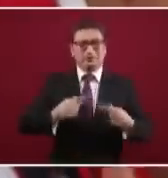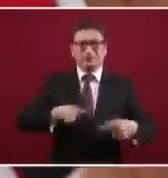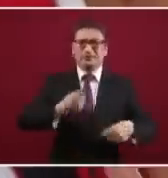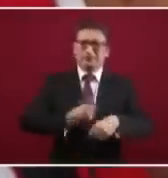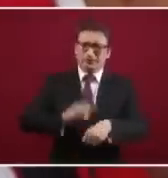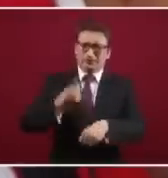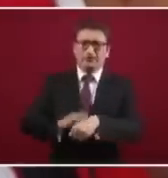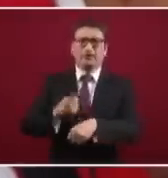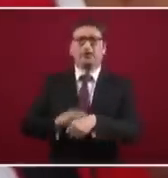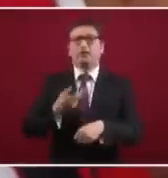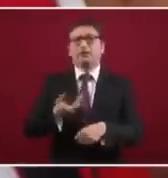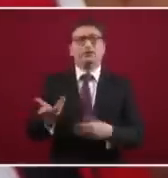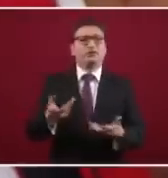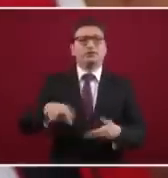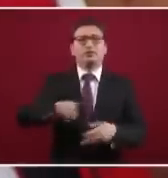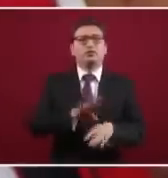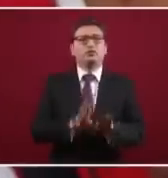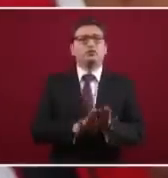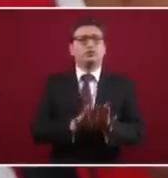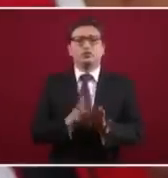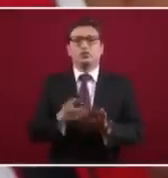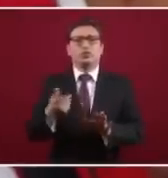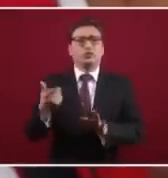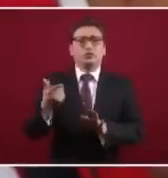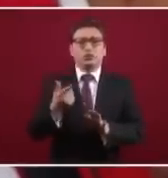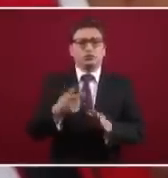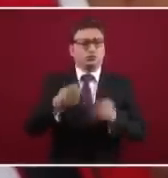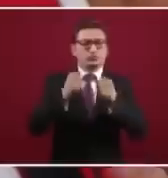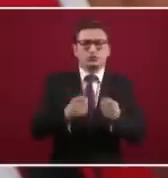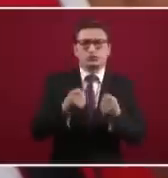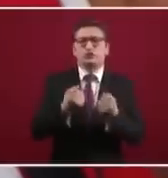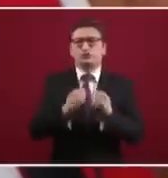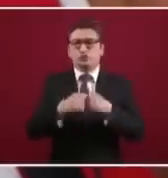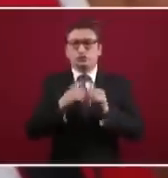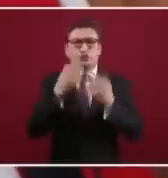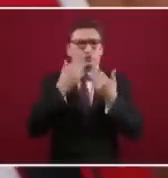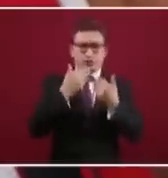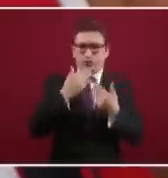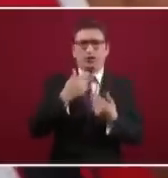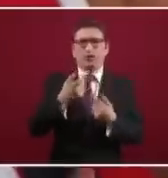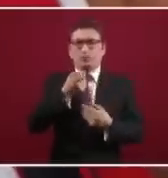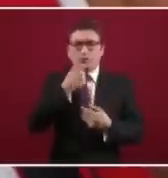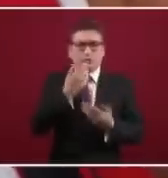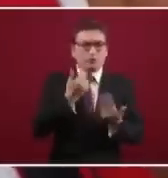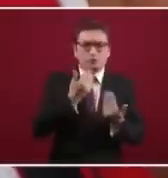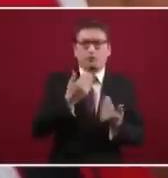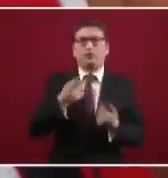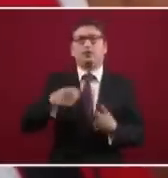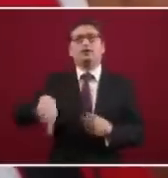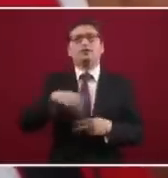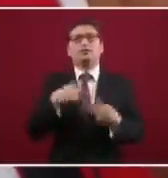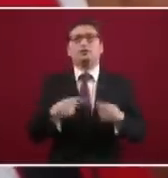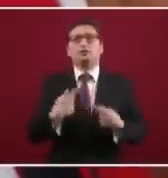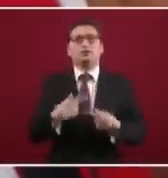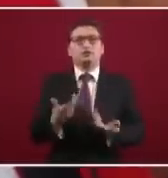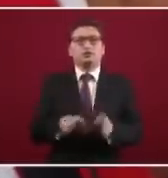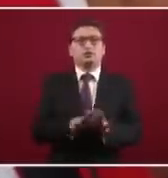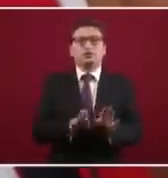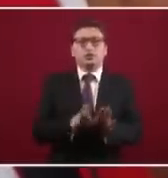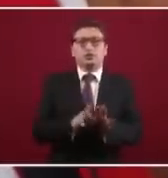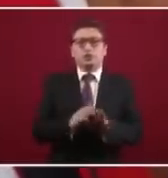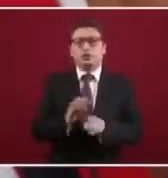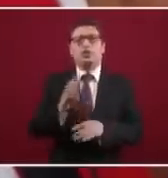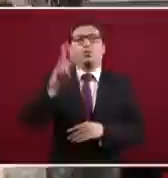enfermos, no tienen acceso a ningún tipo de seguro, no tiene ni para medicinas, y es la violación de